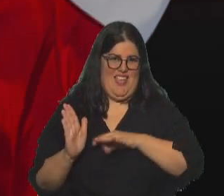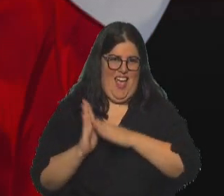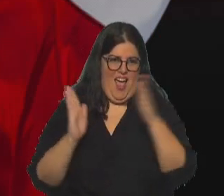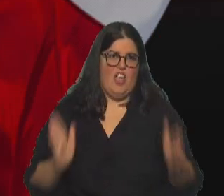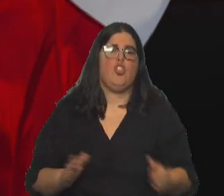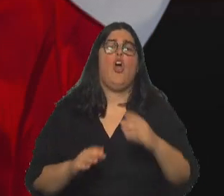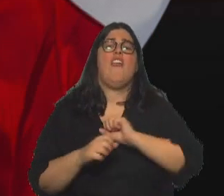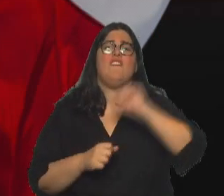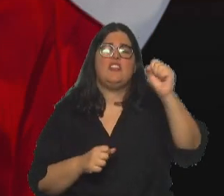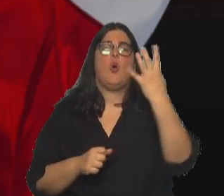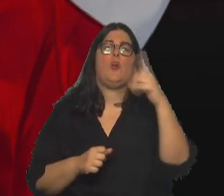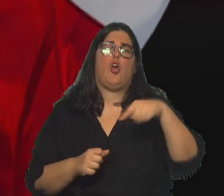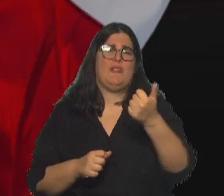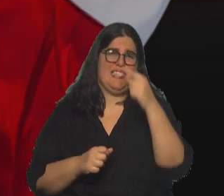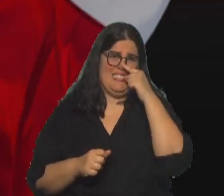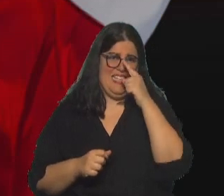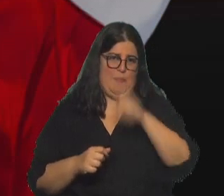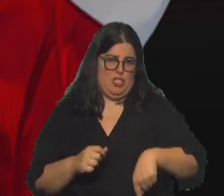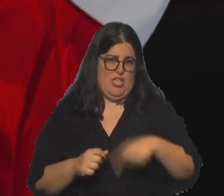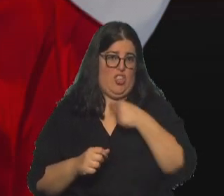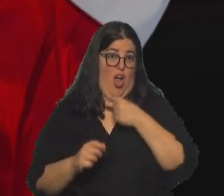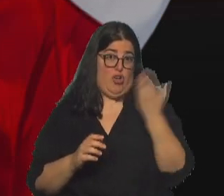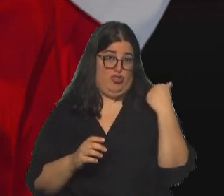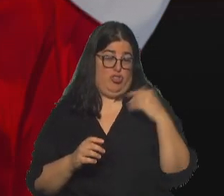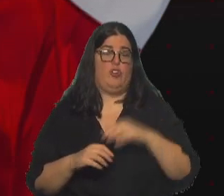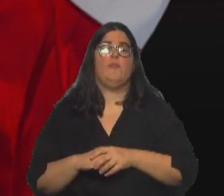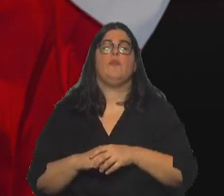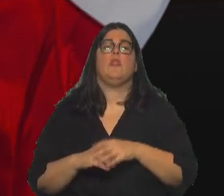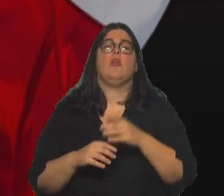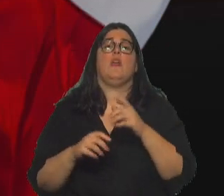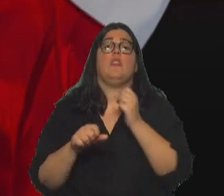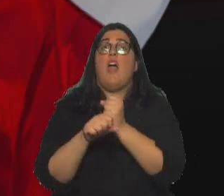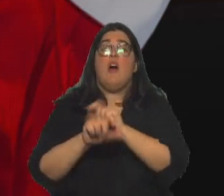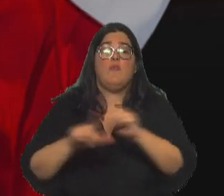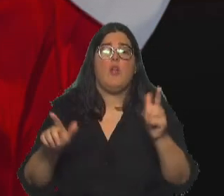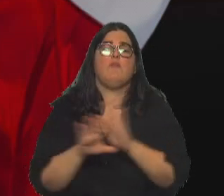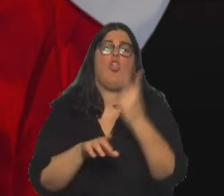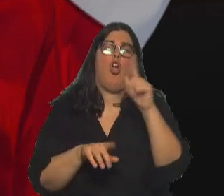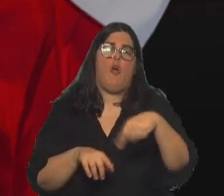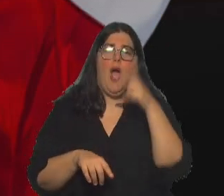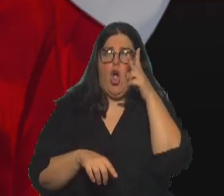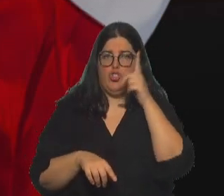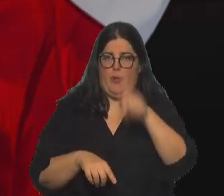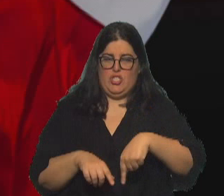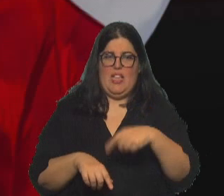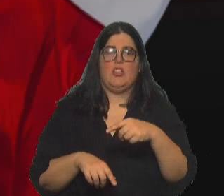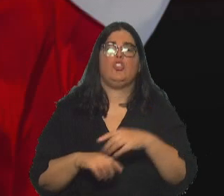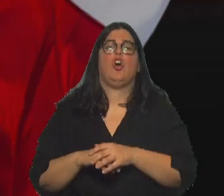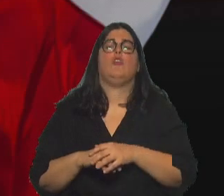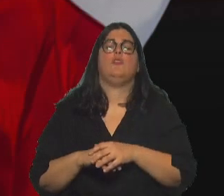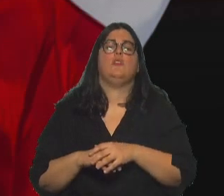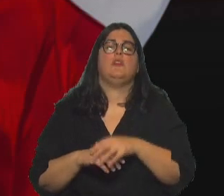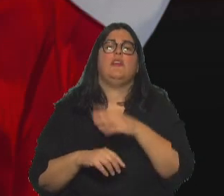el 4,67% en agosto de 2023. El desempleo, segundo trimestre de 2023, 2,8% y la pobreza,